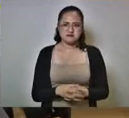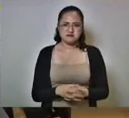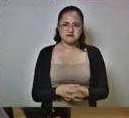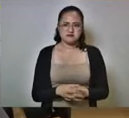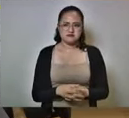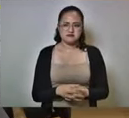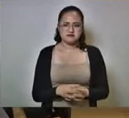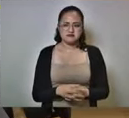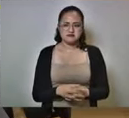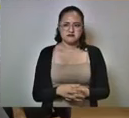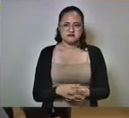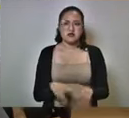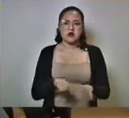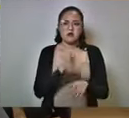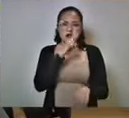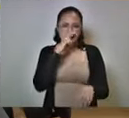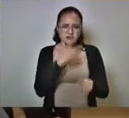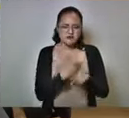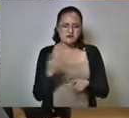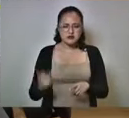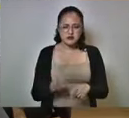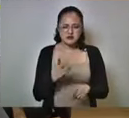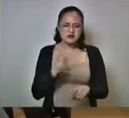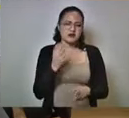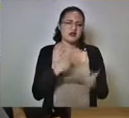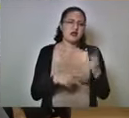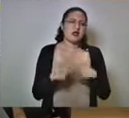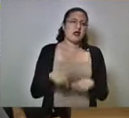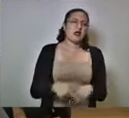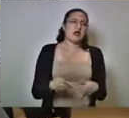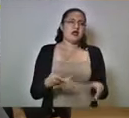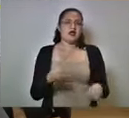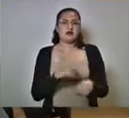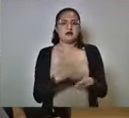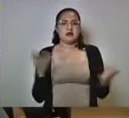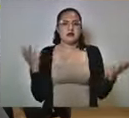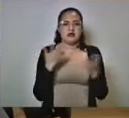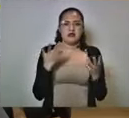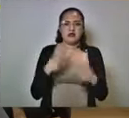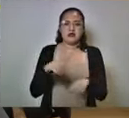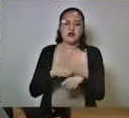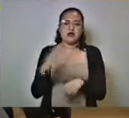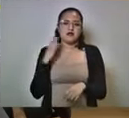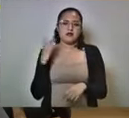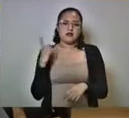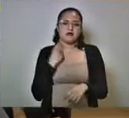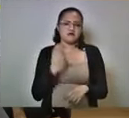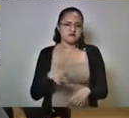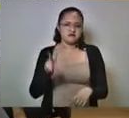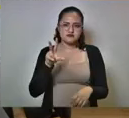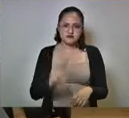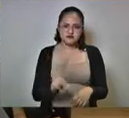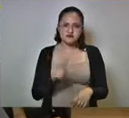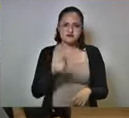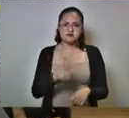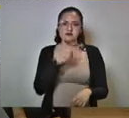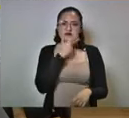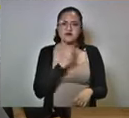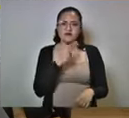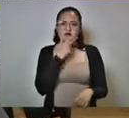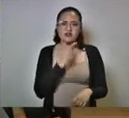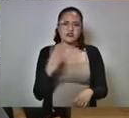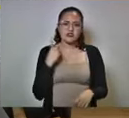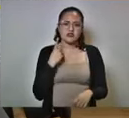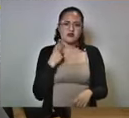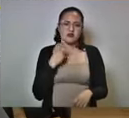preguntas. ¿De acuerdo? No me vengas aquí a poner como posición del Congreso la declaración de un